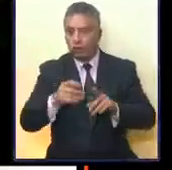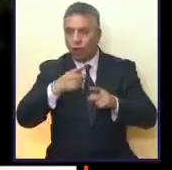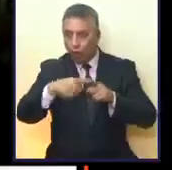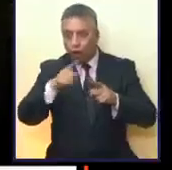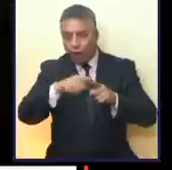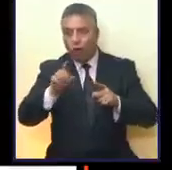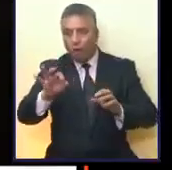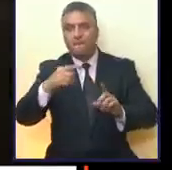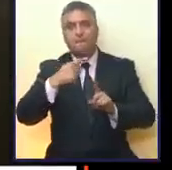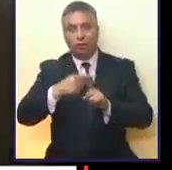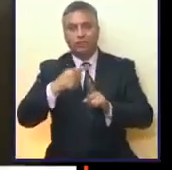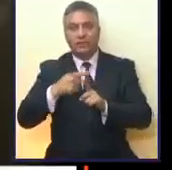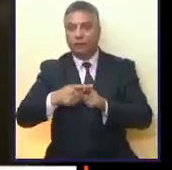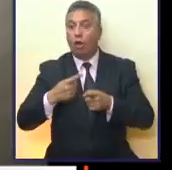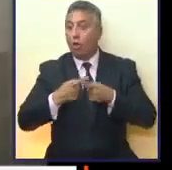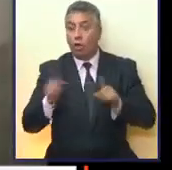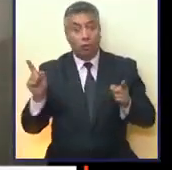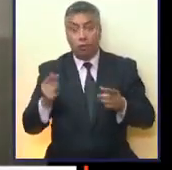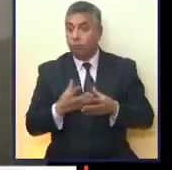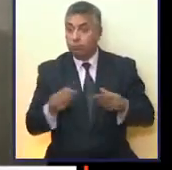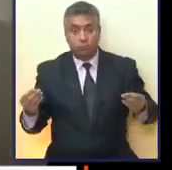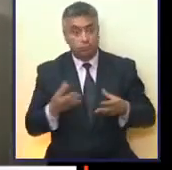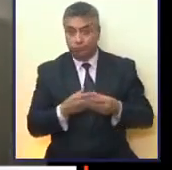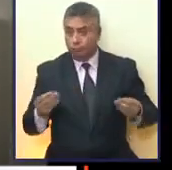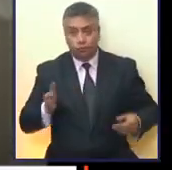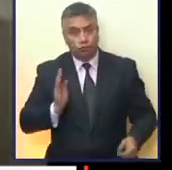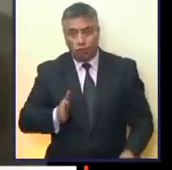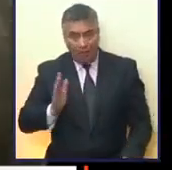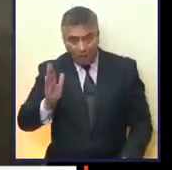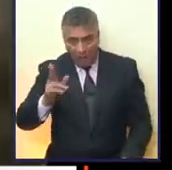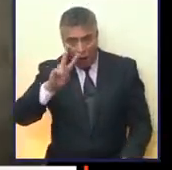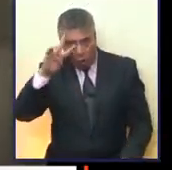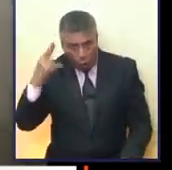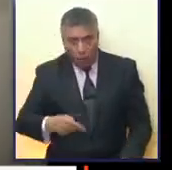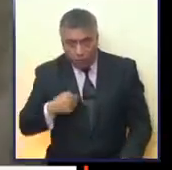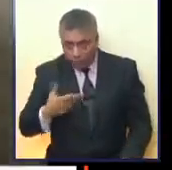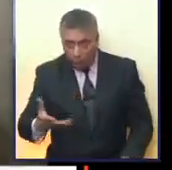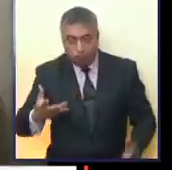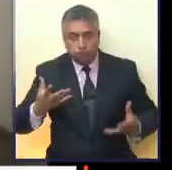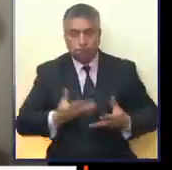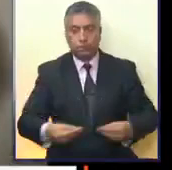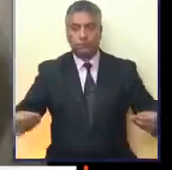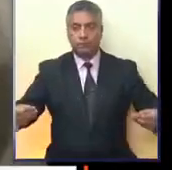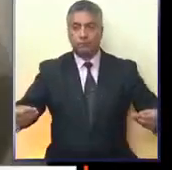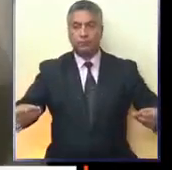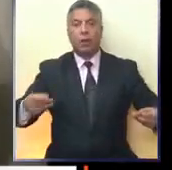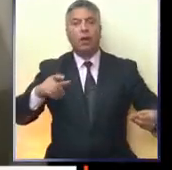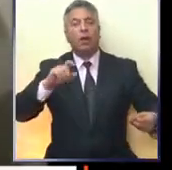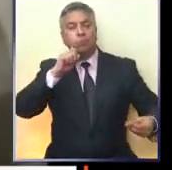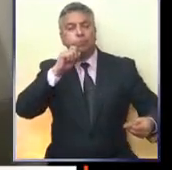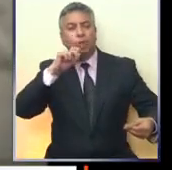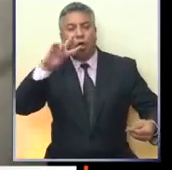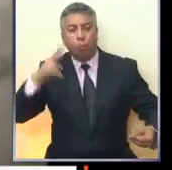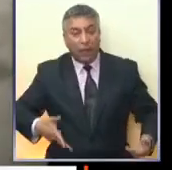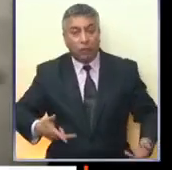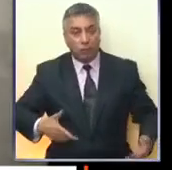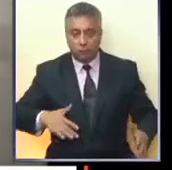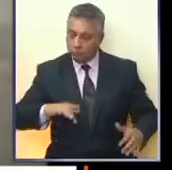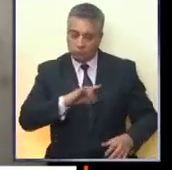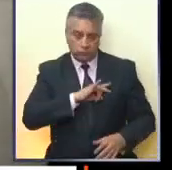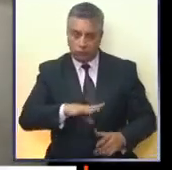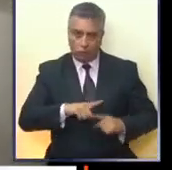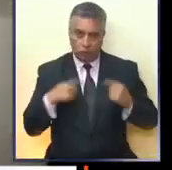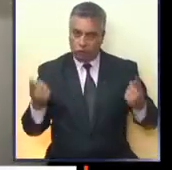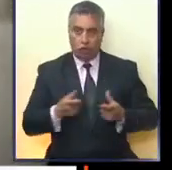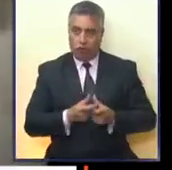piezas que permanecen perdidas a la vista de sus legítimos dueños, que en la práctica somos todos. Artículos que